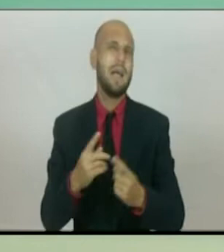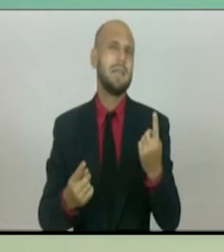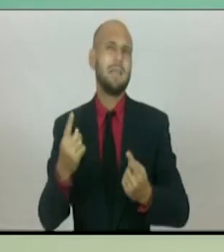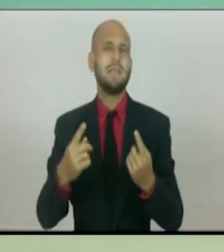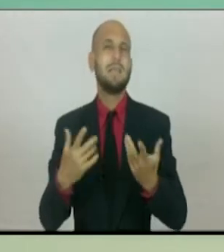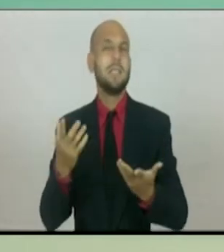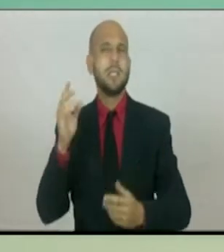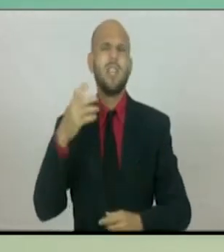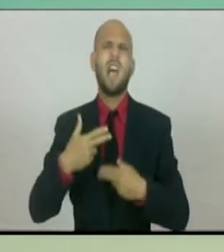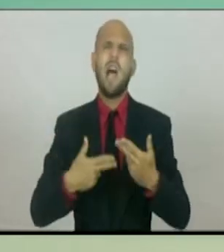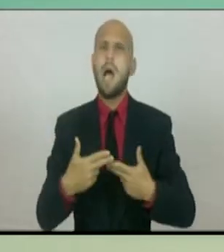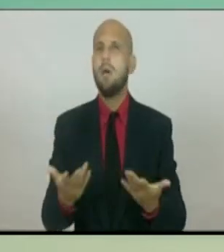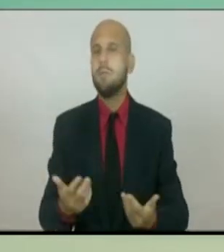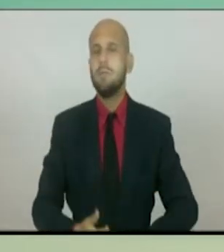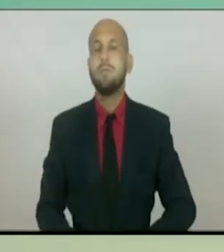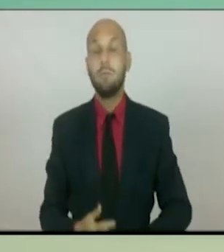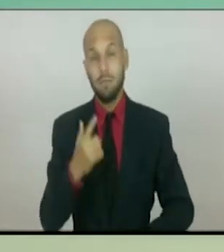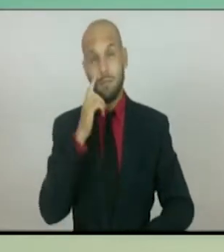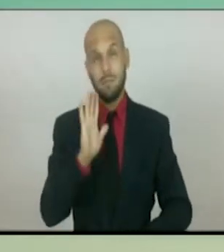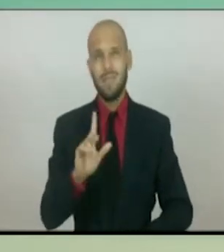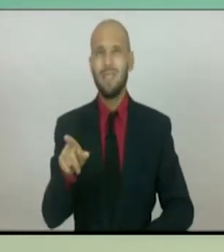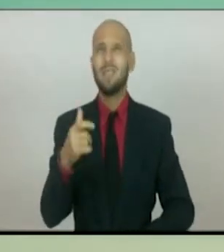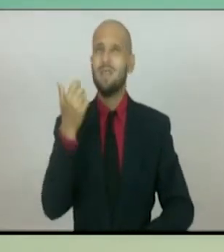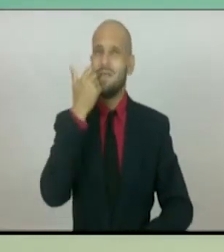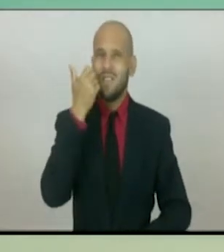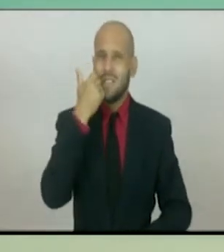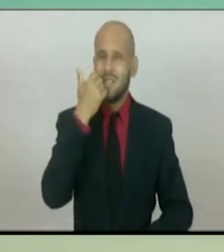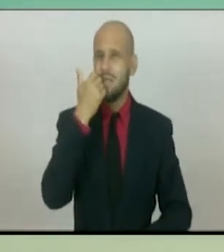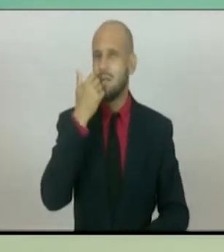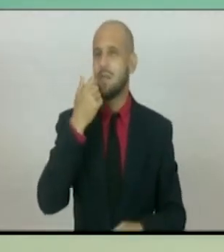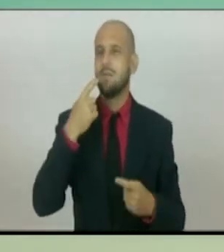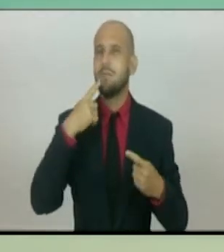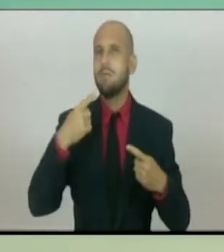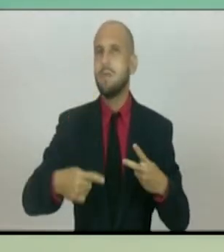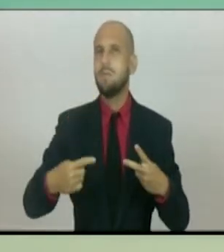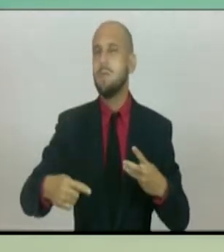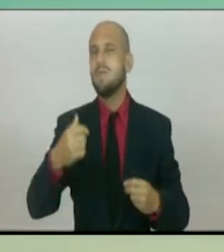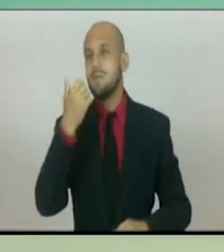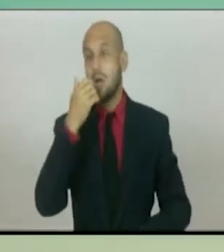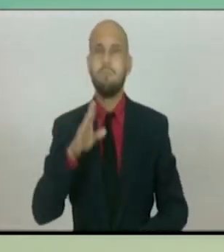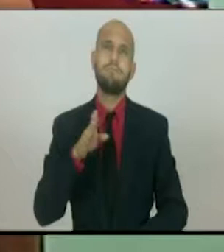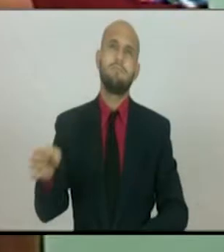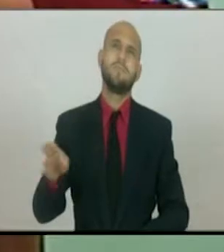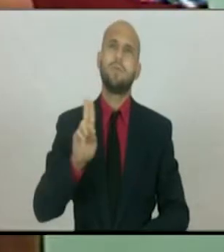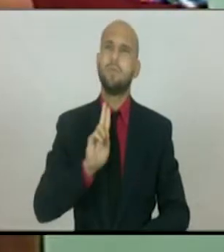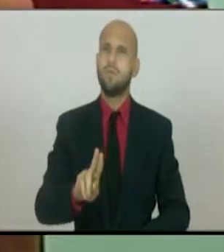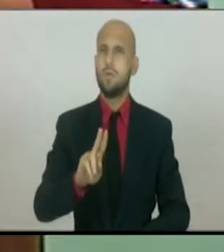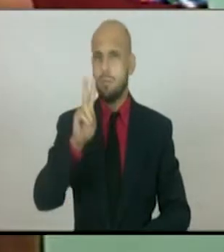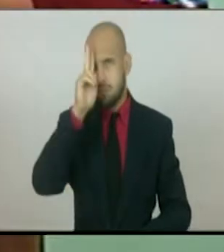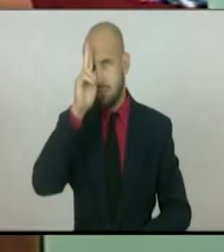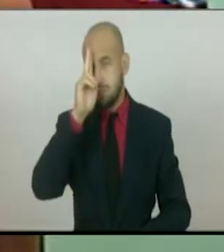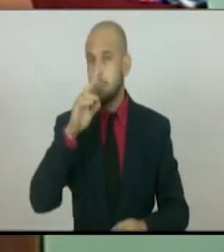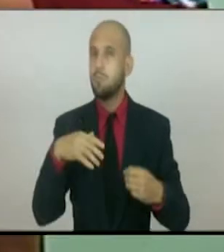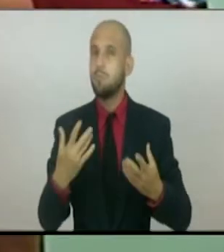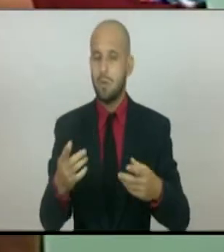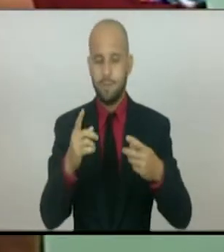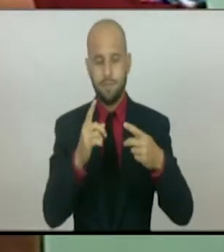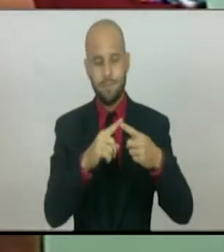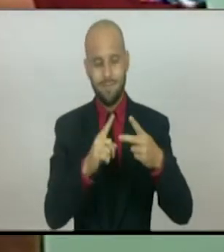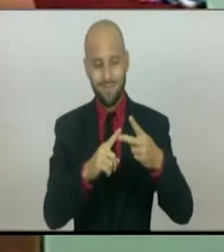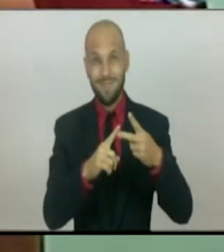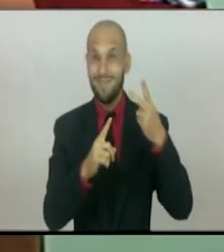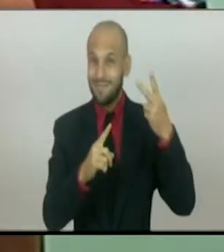toda persona que tiene síntomas de fiebre, o sea que tiene signos de fiebre, tiene que acudir al médico, porque tenemos también el tema